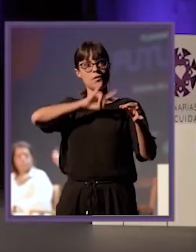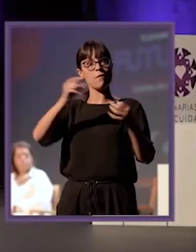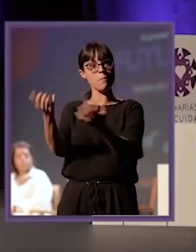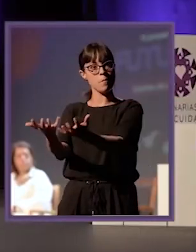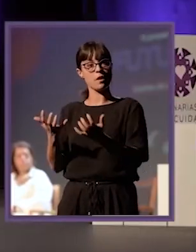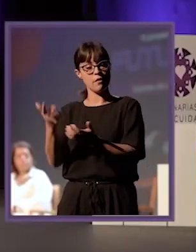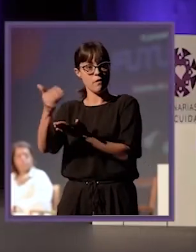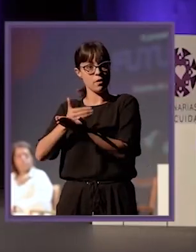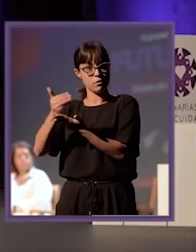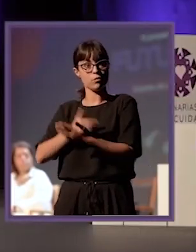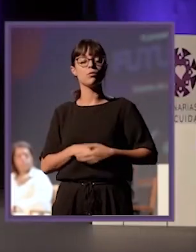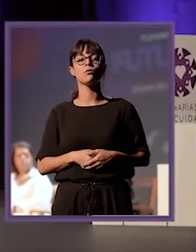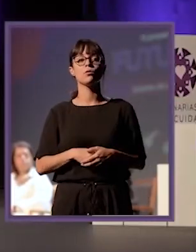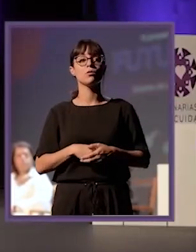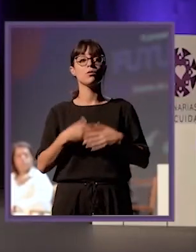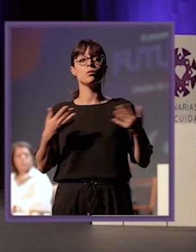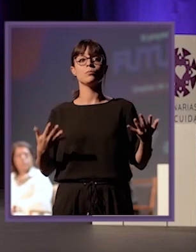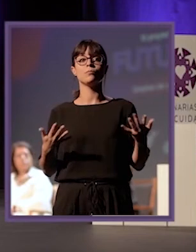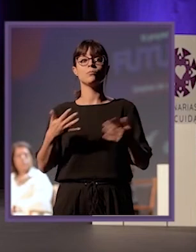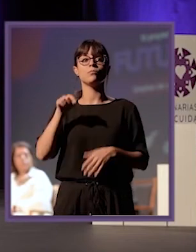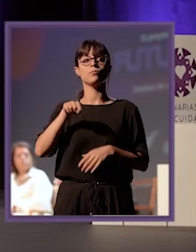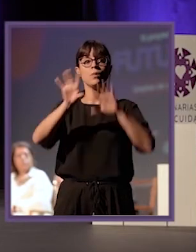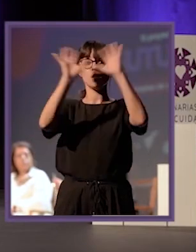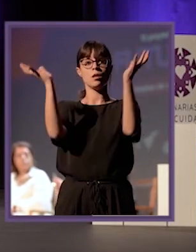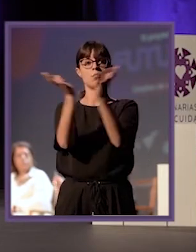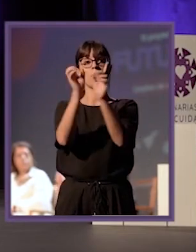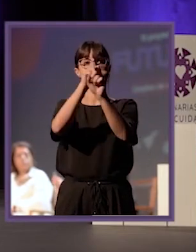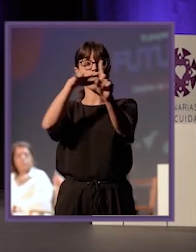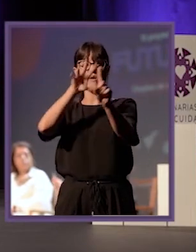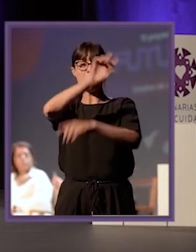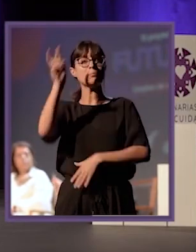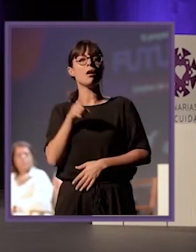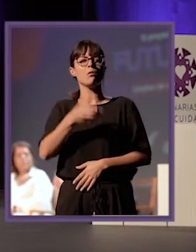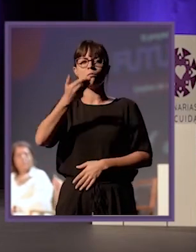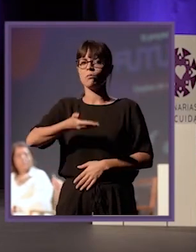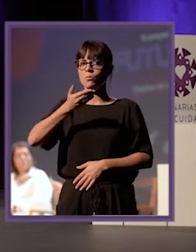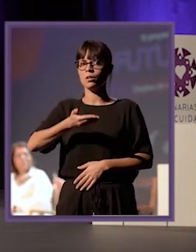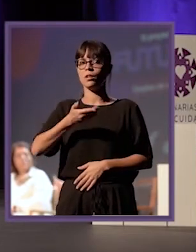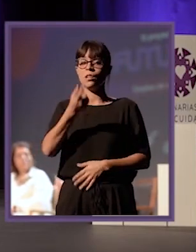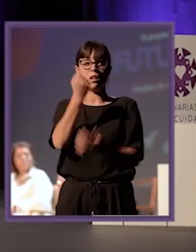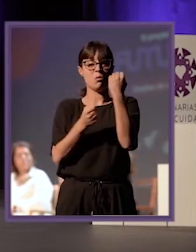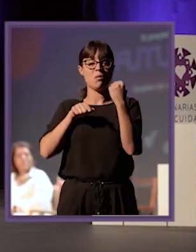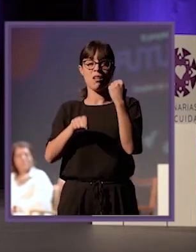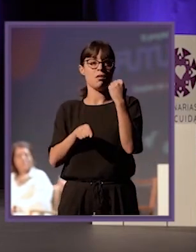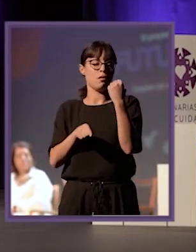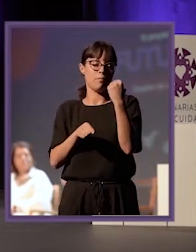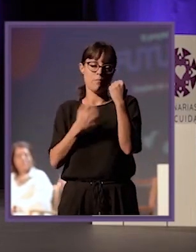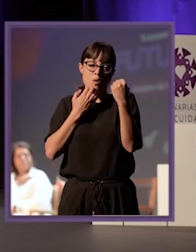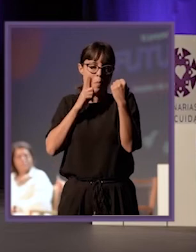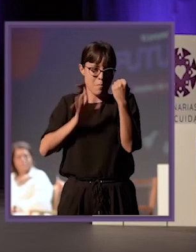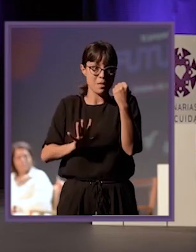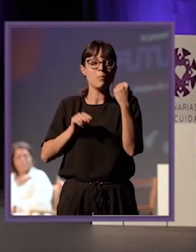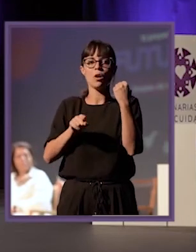por eso le da tanta importancia a los diferentes foros internacionales, es una economía que parece una broma lo que voy a decir, pero es una economía